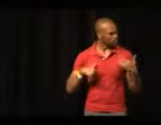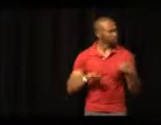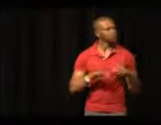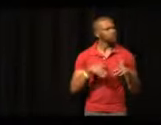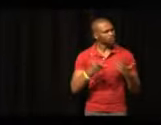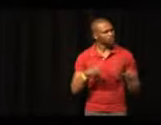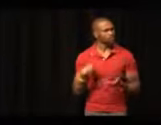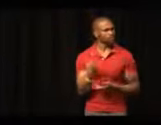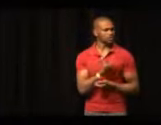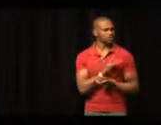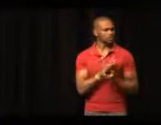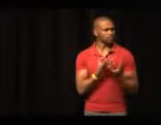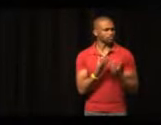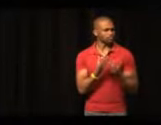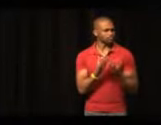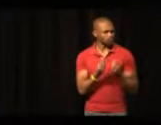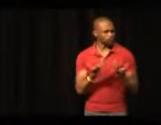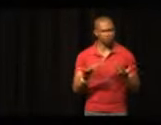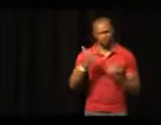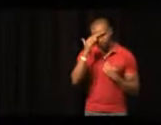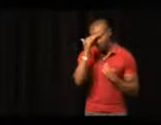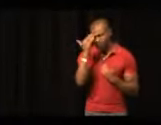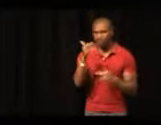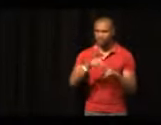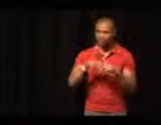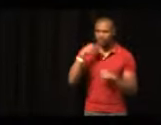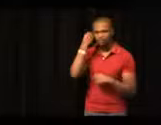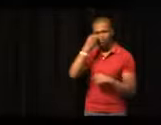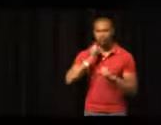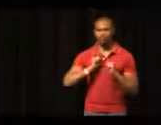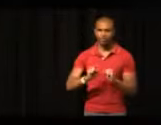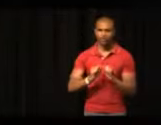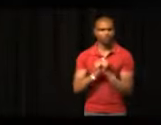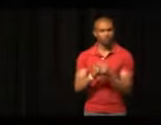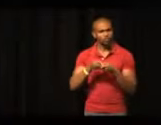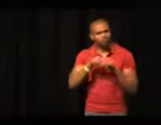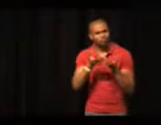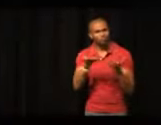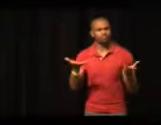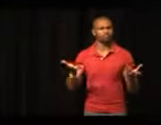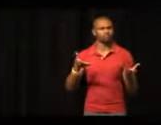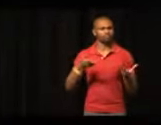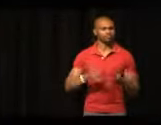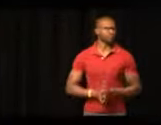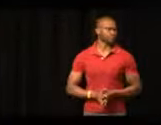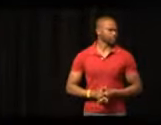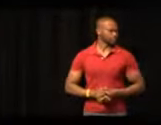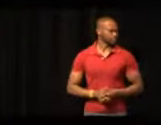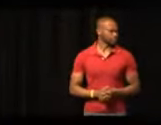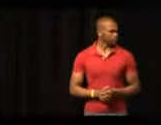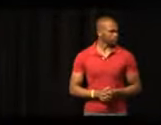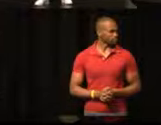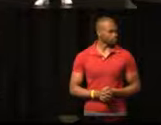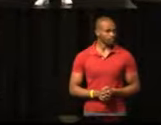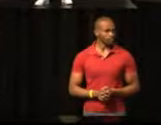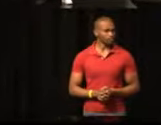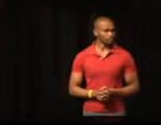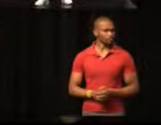ocio, y estamos muy agradecidos por la oportunidad de poder estar aquí compartiendo con ustedes nuestras experiencias.